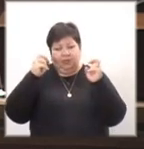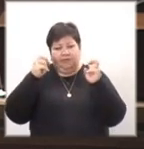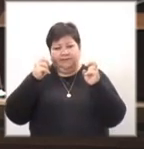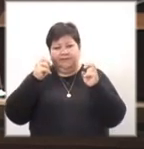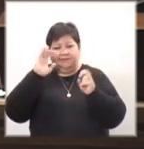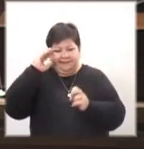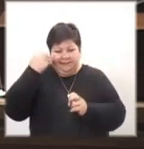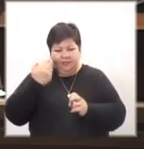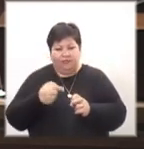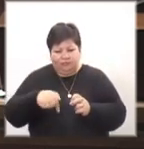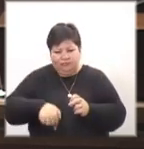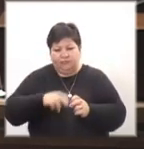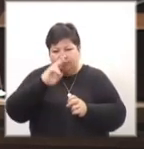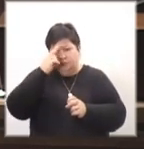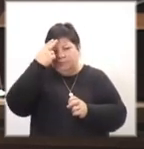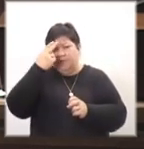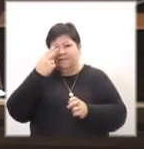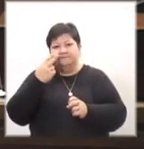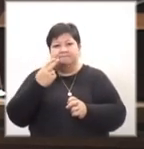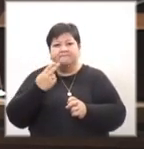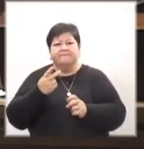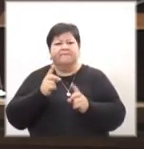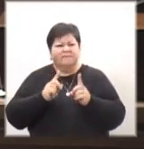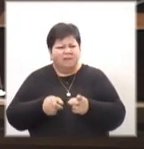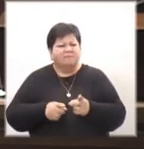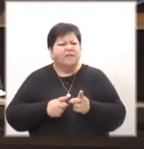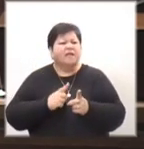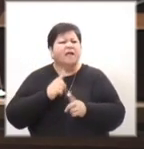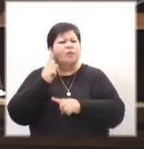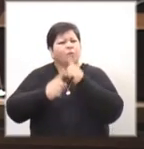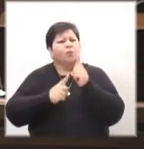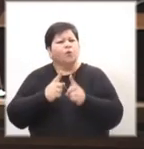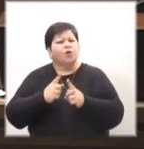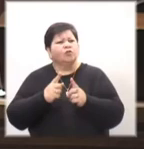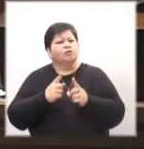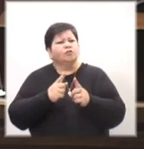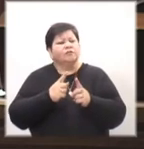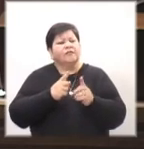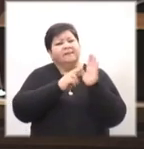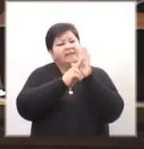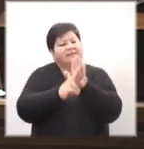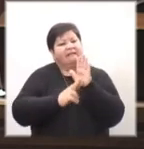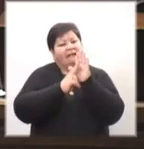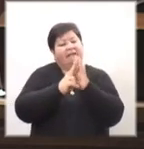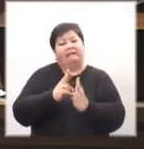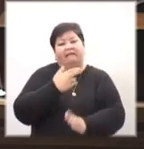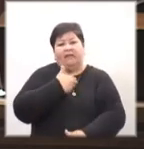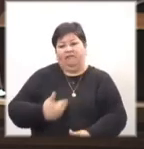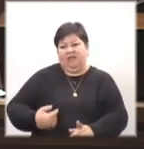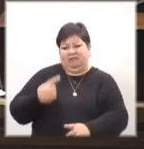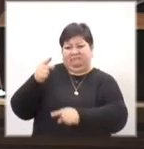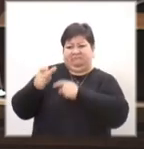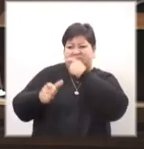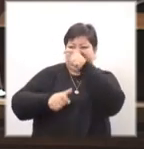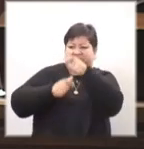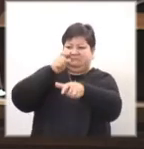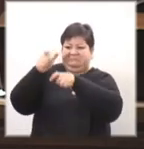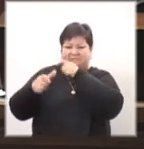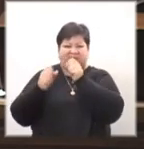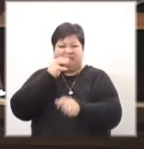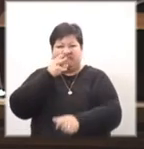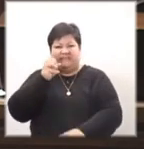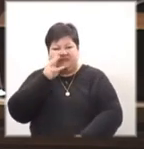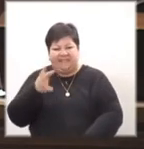país y que fueron maltratados por parte de actores del gobierno, a los cuales parece no importarles la evidencia científica, cuando